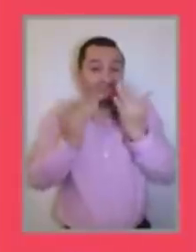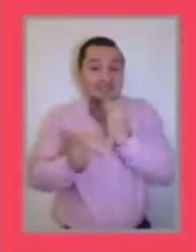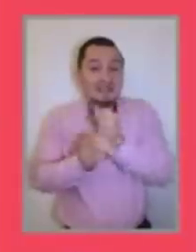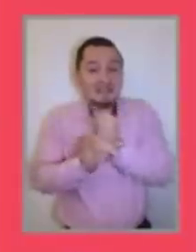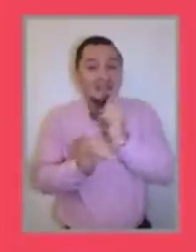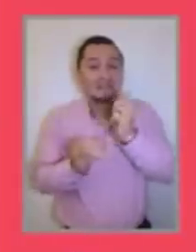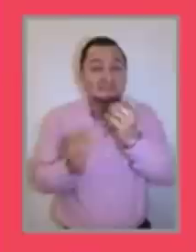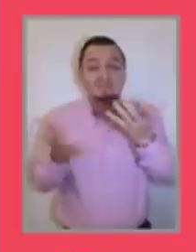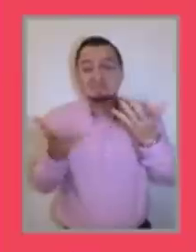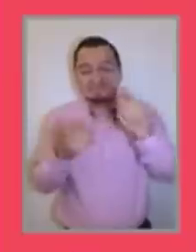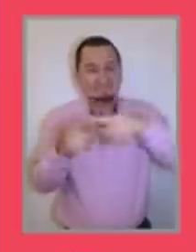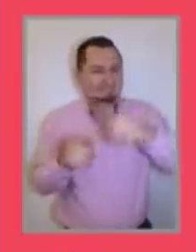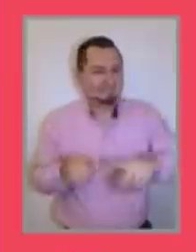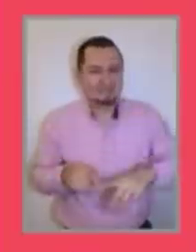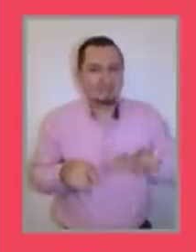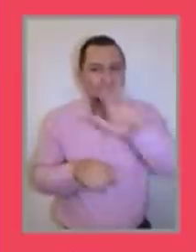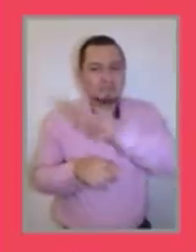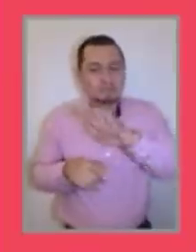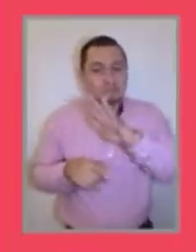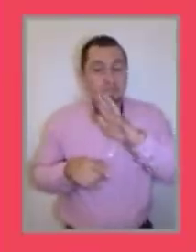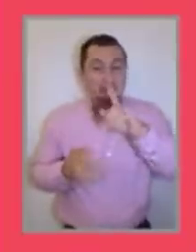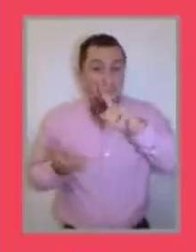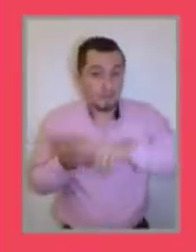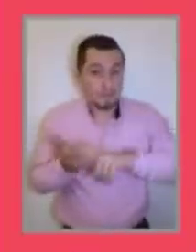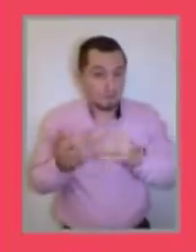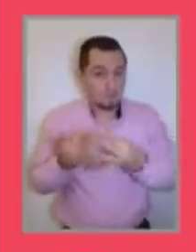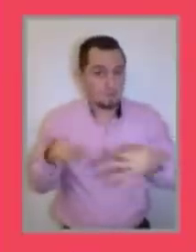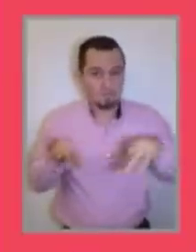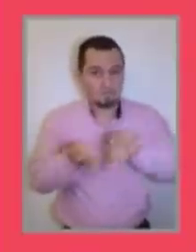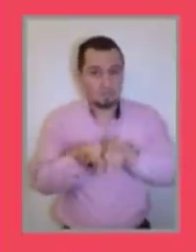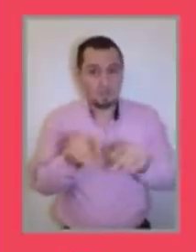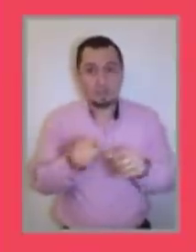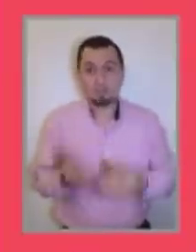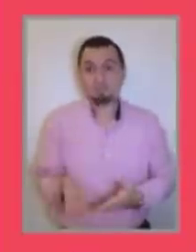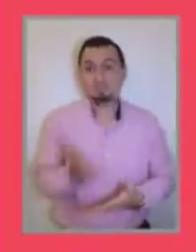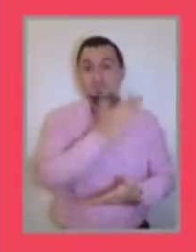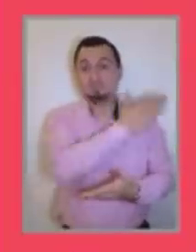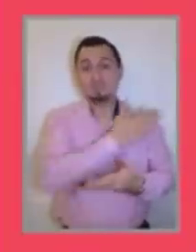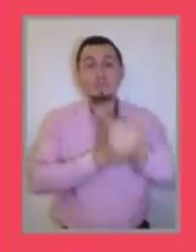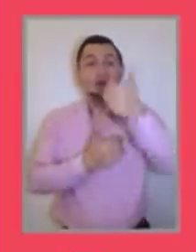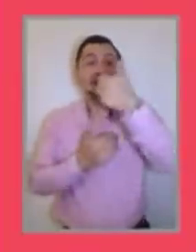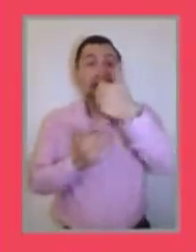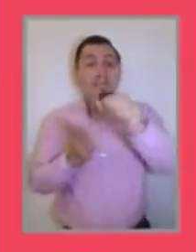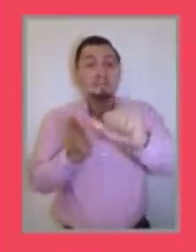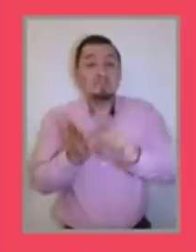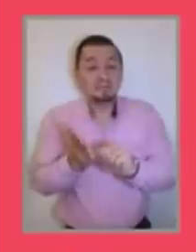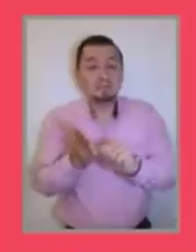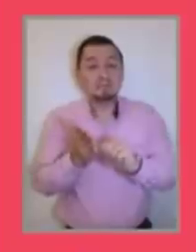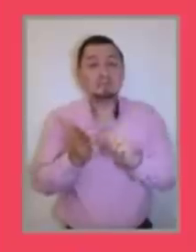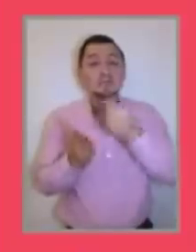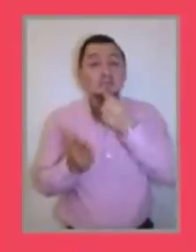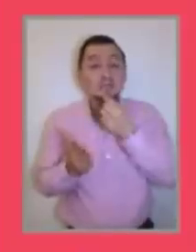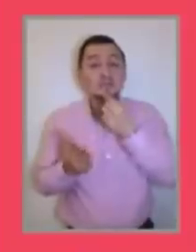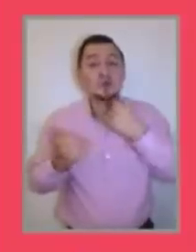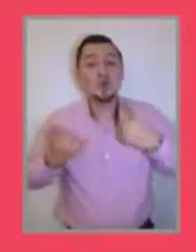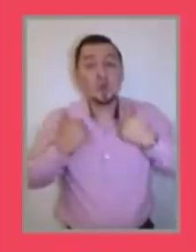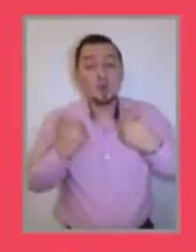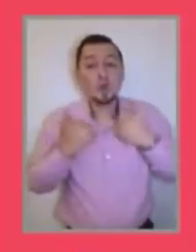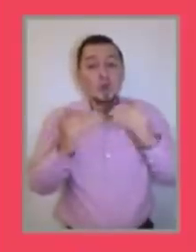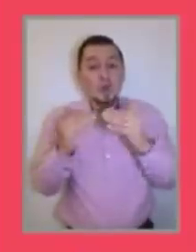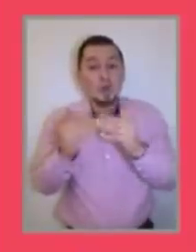tener este punto muy presente. Llevamos 6 meses con nuestros niños y jóvenes